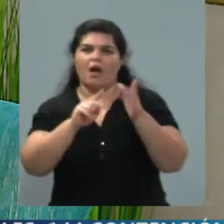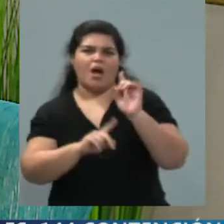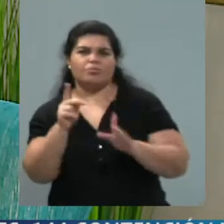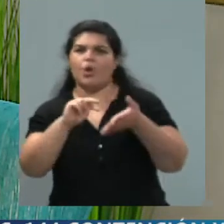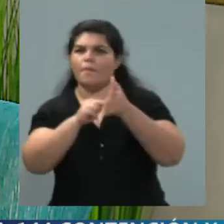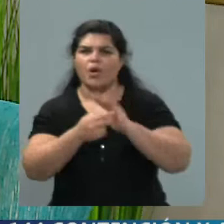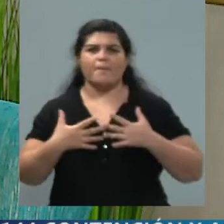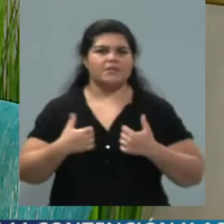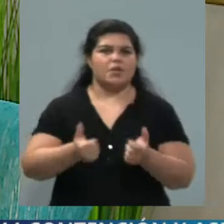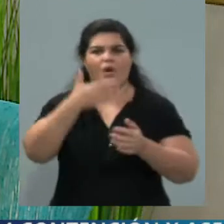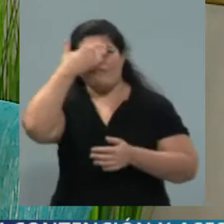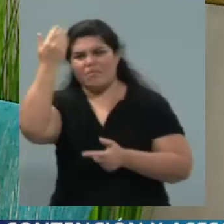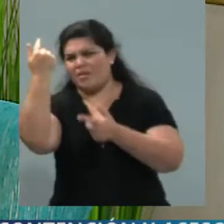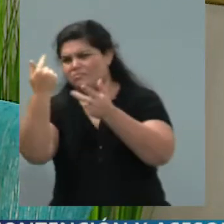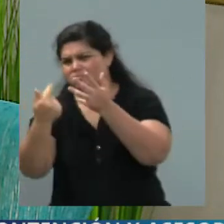viene ese reclamo.